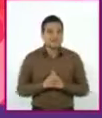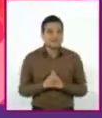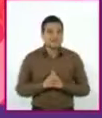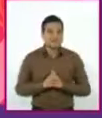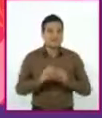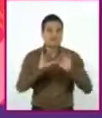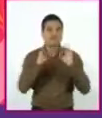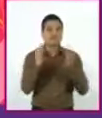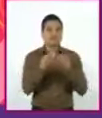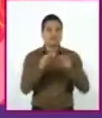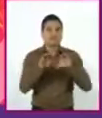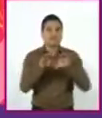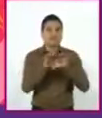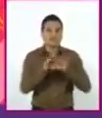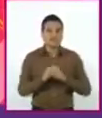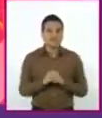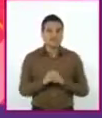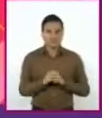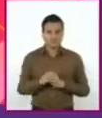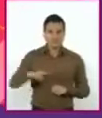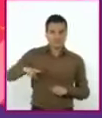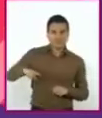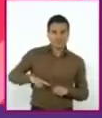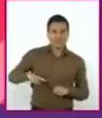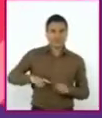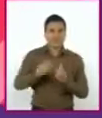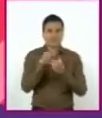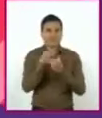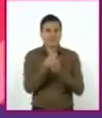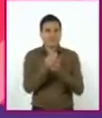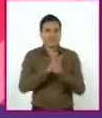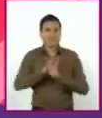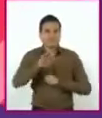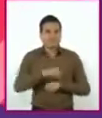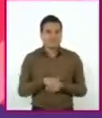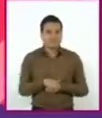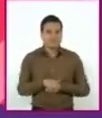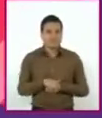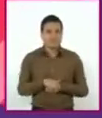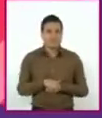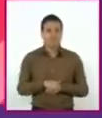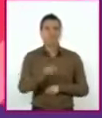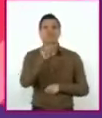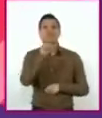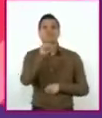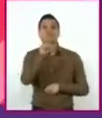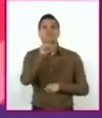¿Observan alguna división política? ¿Pueden localizar la entidad donde viven?